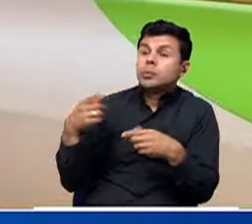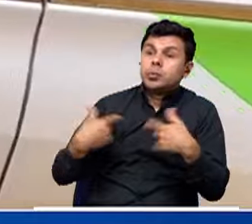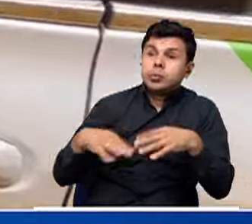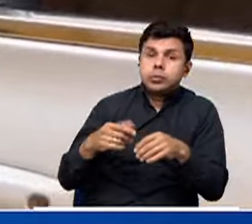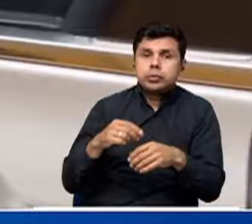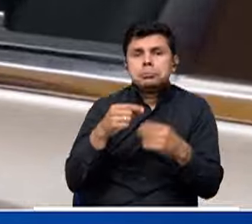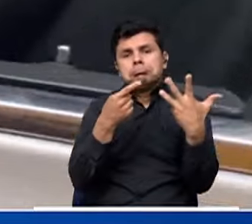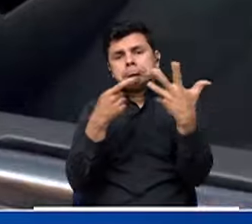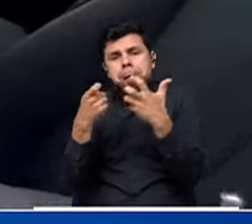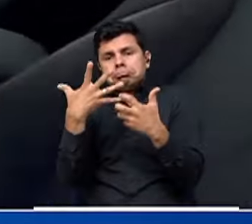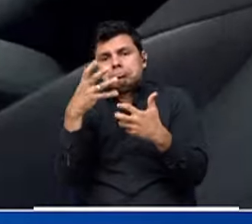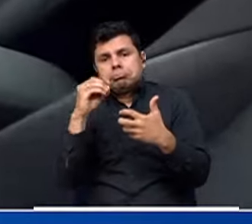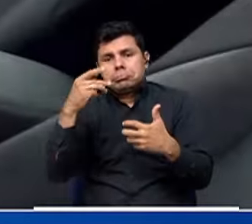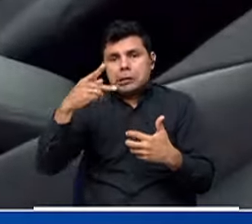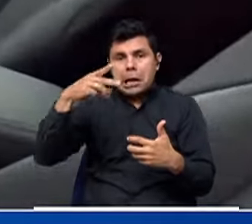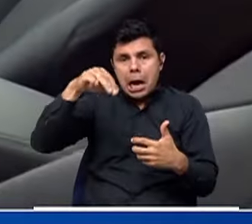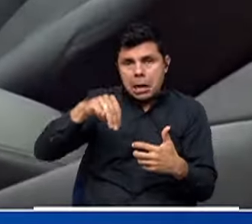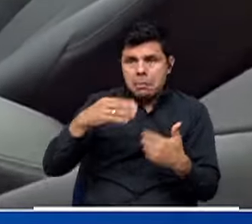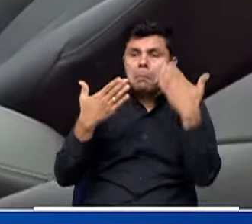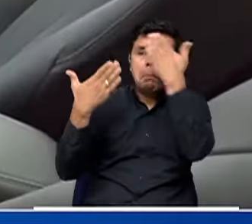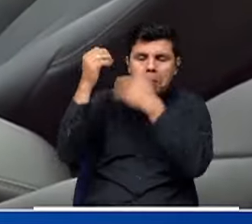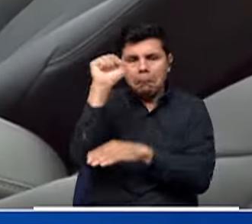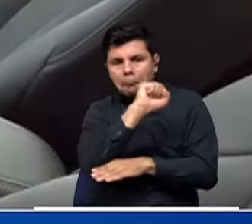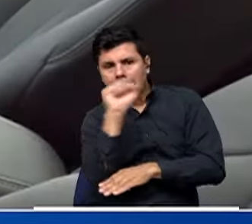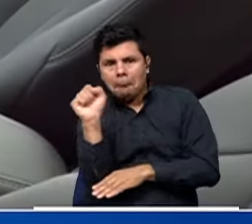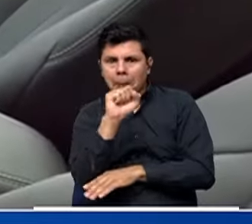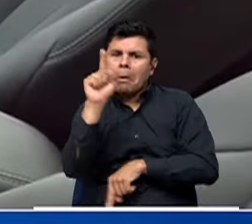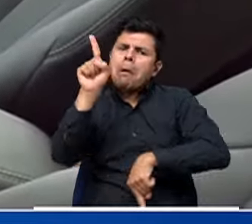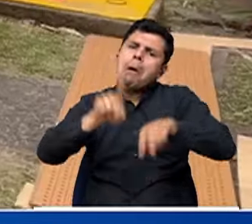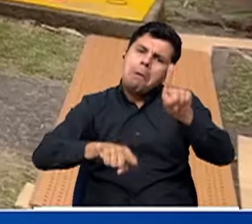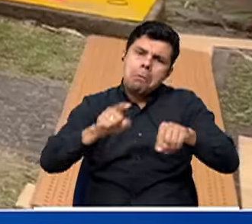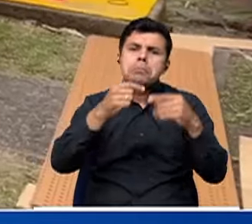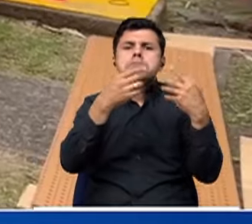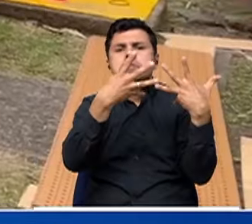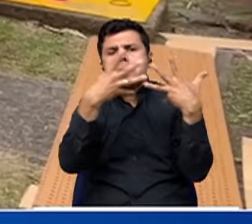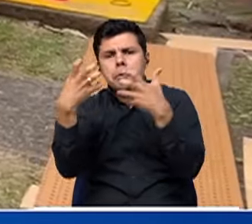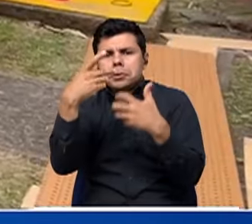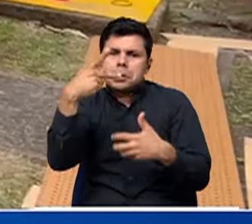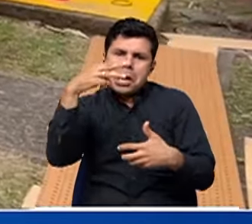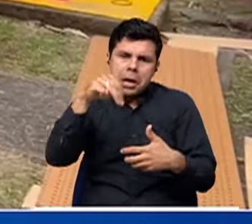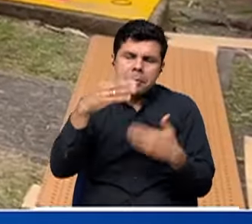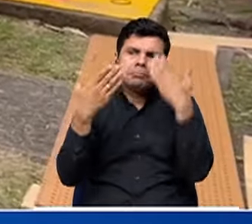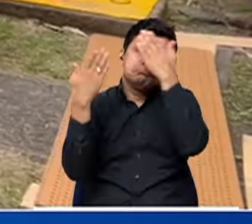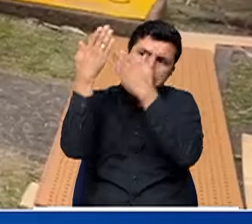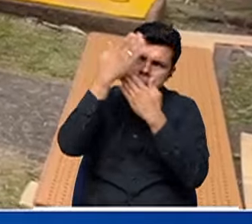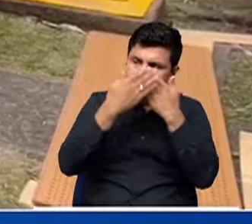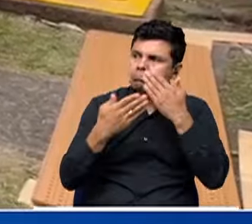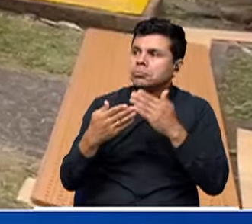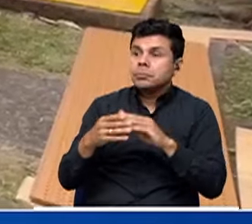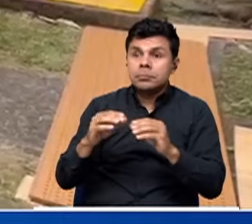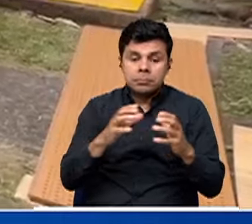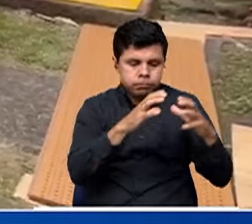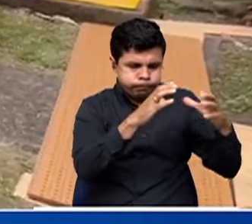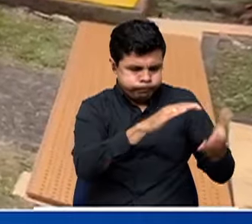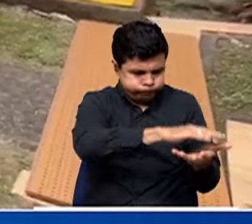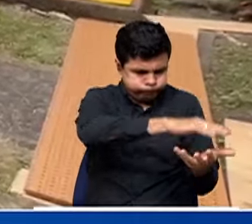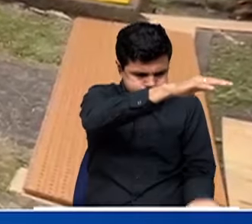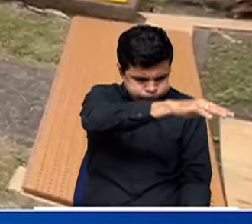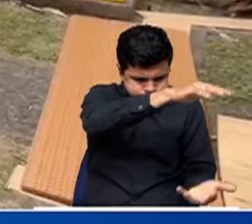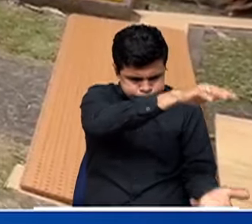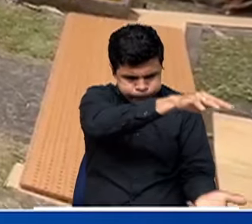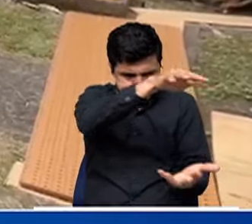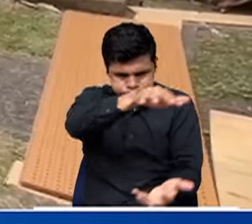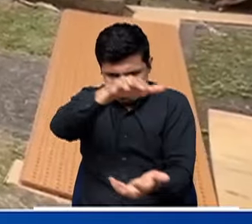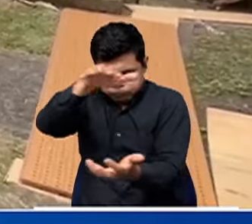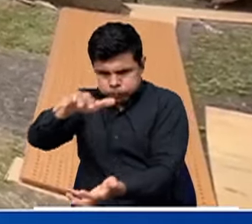650 kilómetros, que en algunas pruebas ha alcanzado hasta 900 kilómetros. Está equipado con 3 tanques que suman una